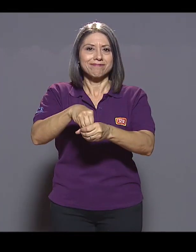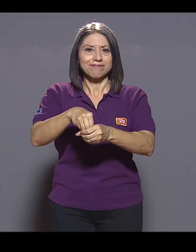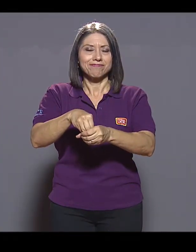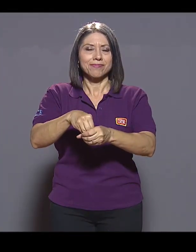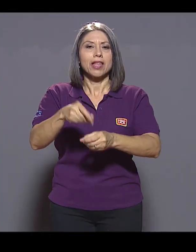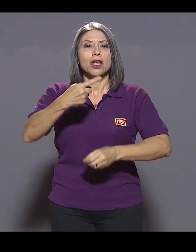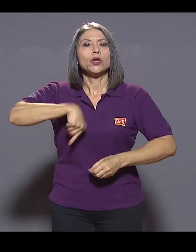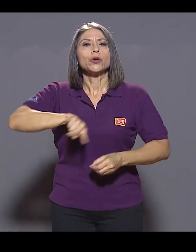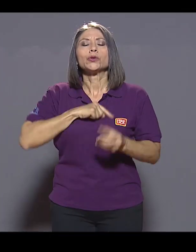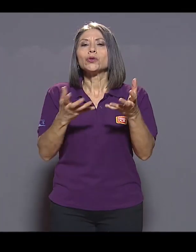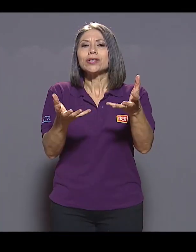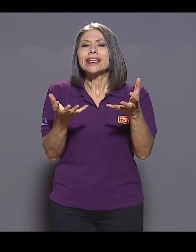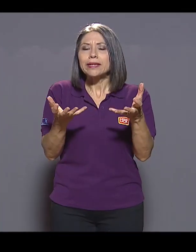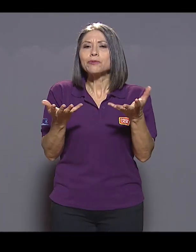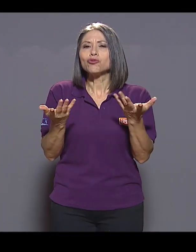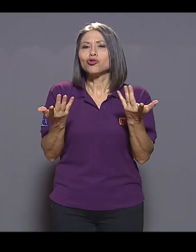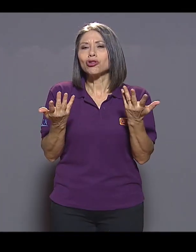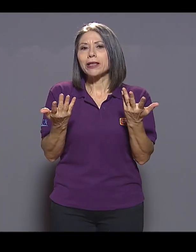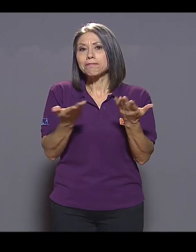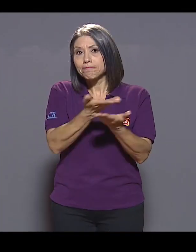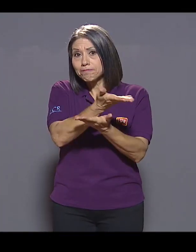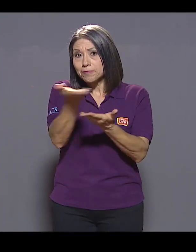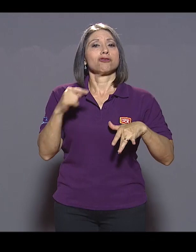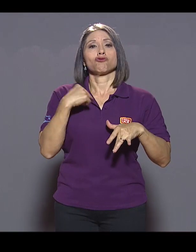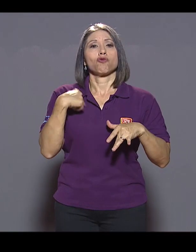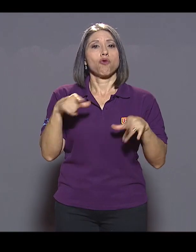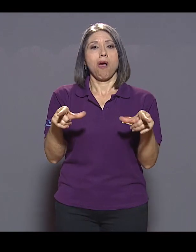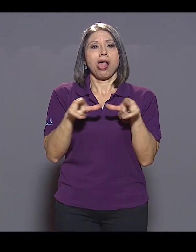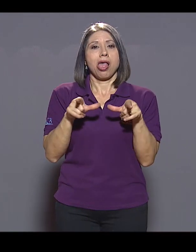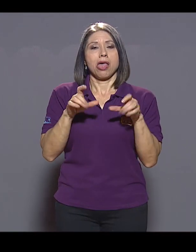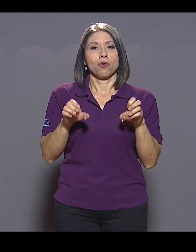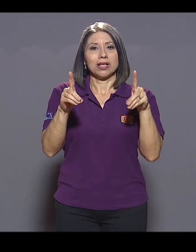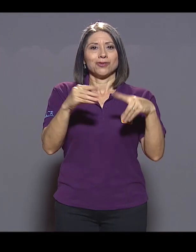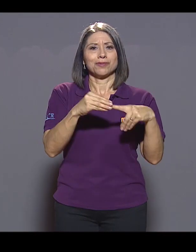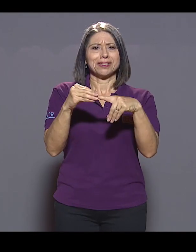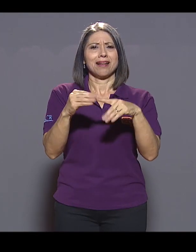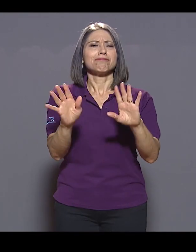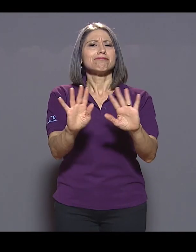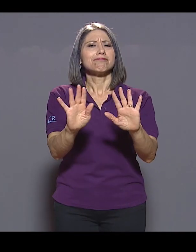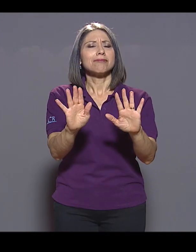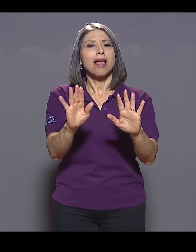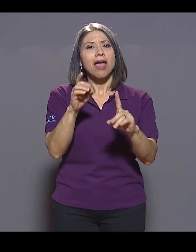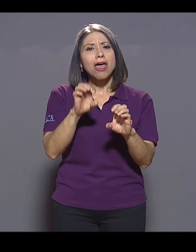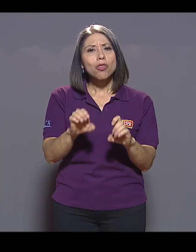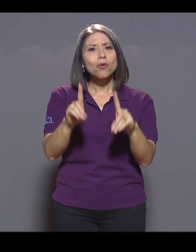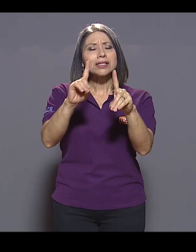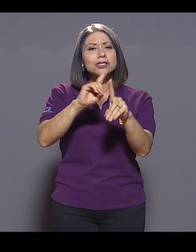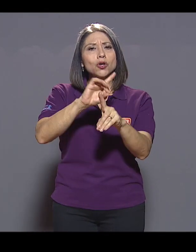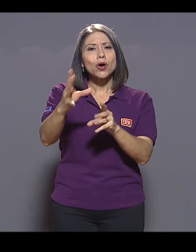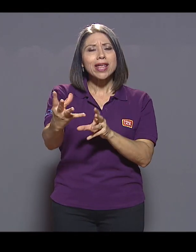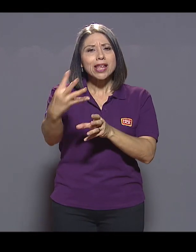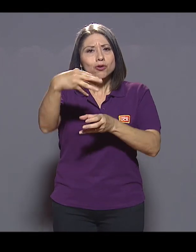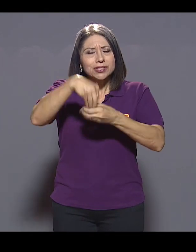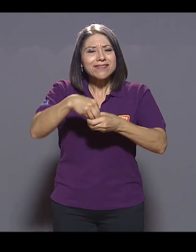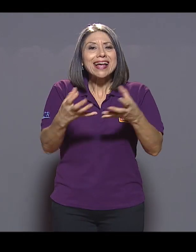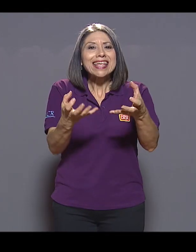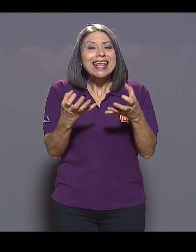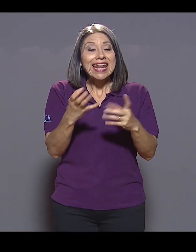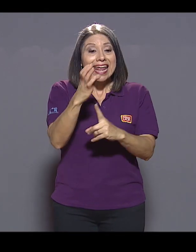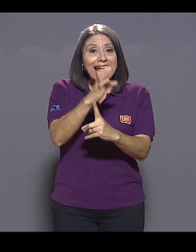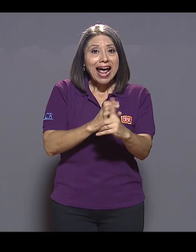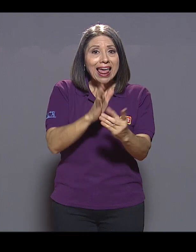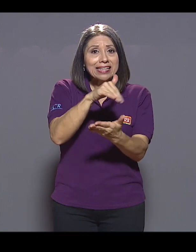Centro Nacional de Recursos estamos conformados por una serie de departamentos, entre ellas el Departamento de Capacitación, ¿verdad? Que es donde laboro